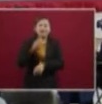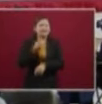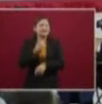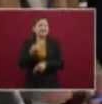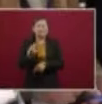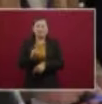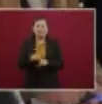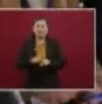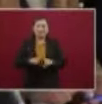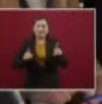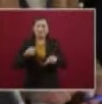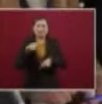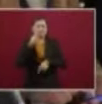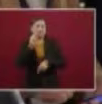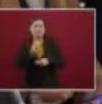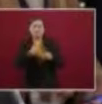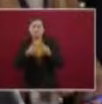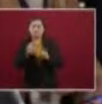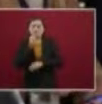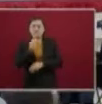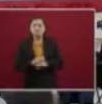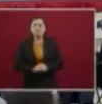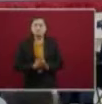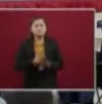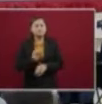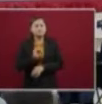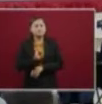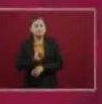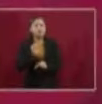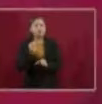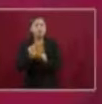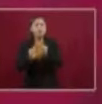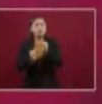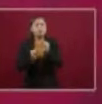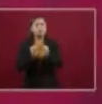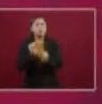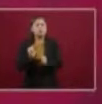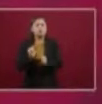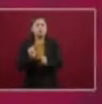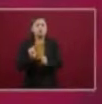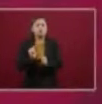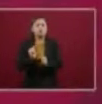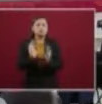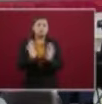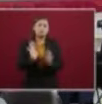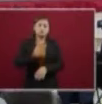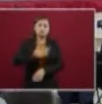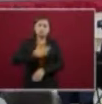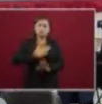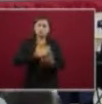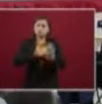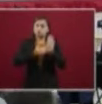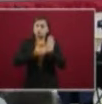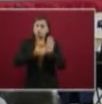aproximadamente 175 muertos mensuales. De tal manera que sí, el promedio mensual de este